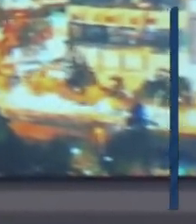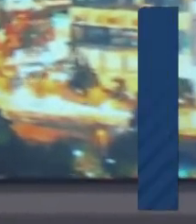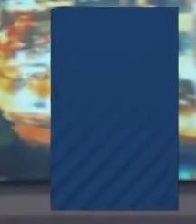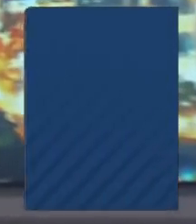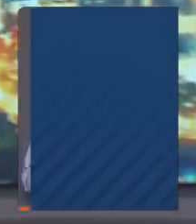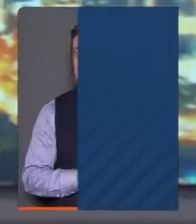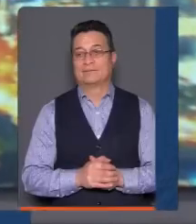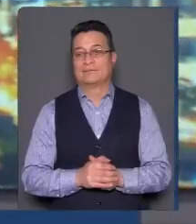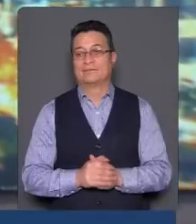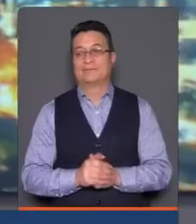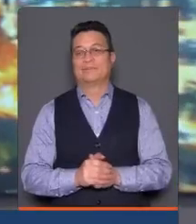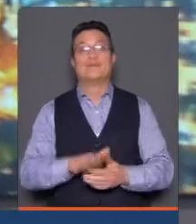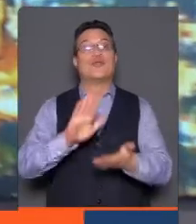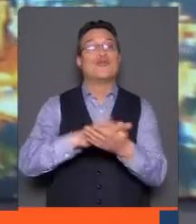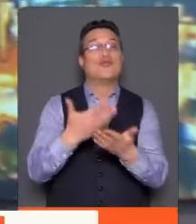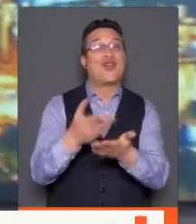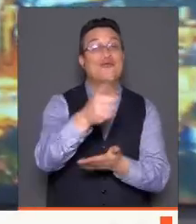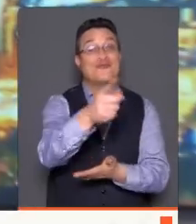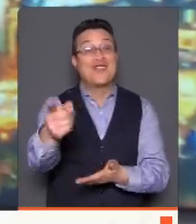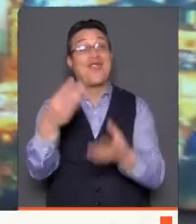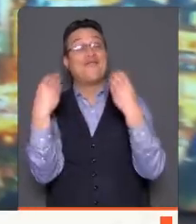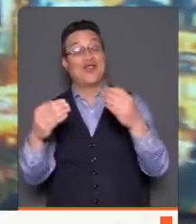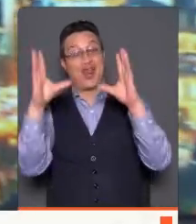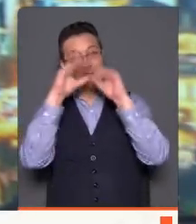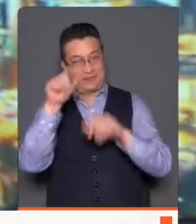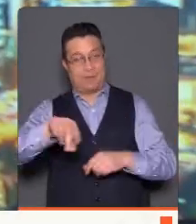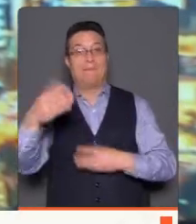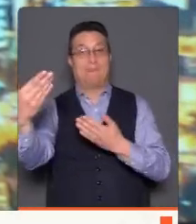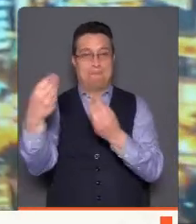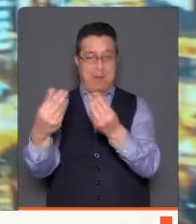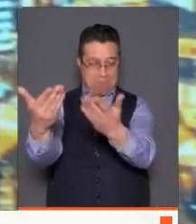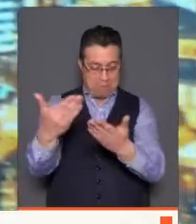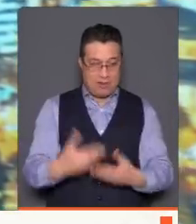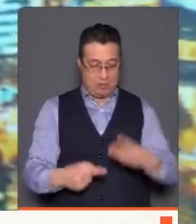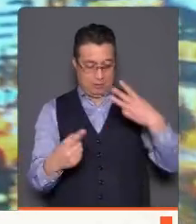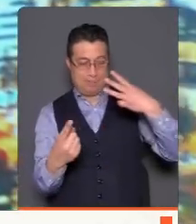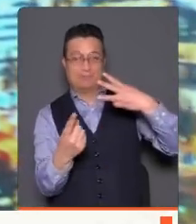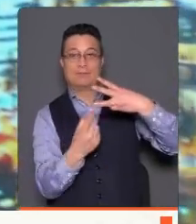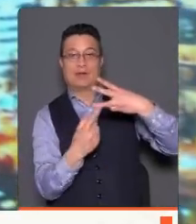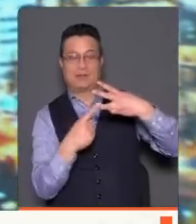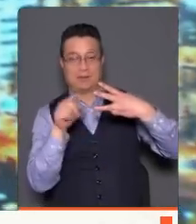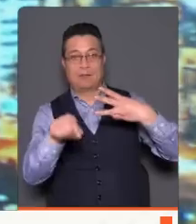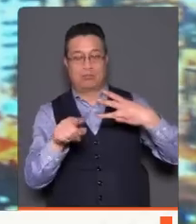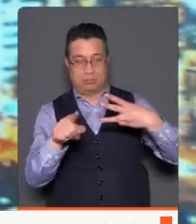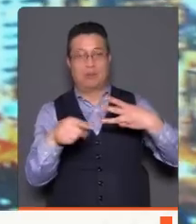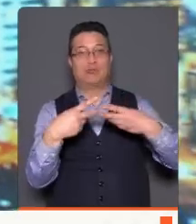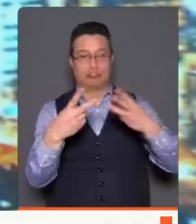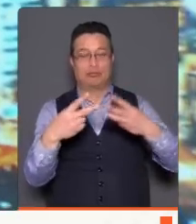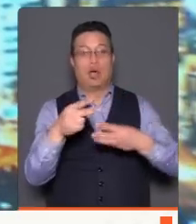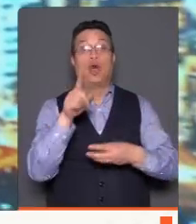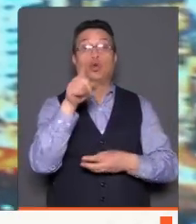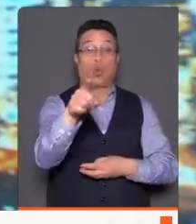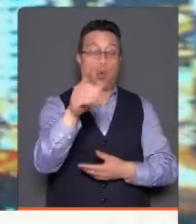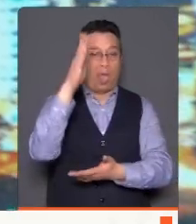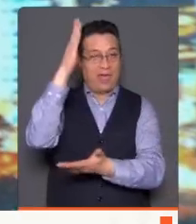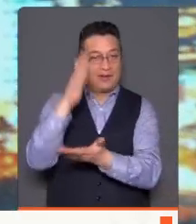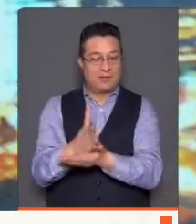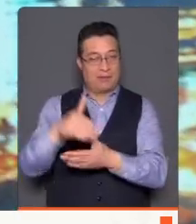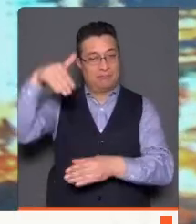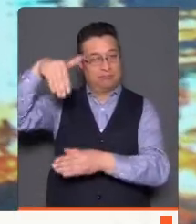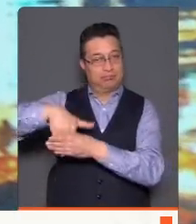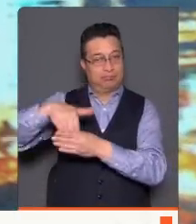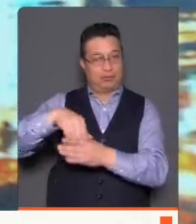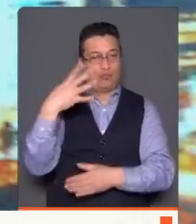¿Cómo están ustedes? Muy buenas noches. Bienvenidos a este tercer episodio del especial Tú Decides, plebiscito de salida. Esta vez, debate